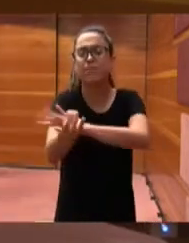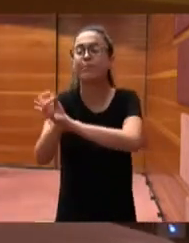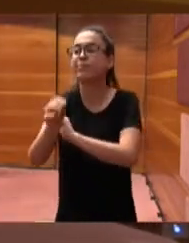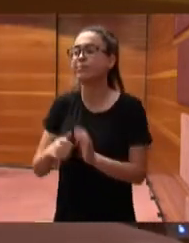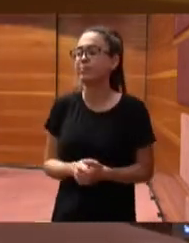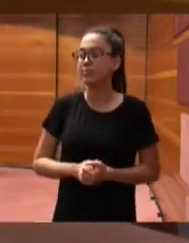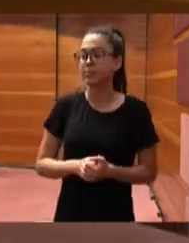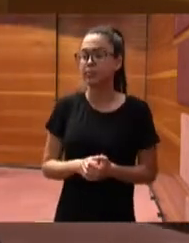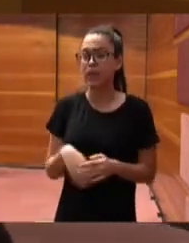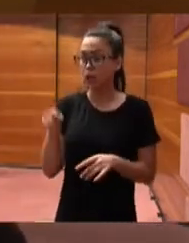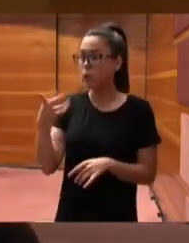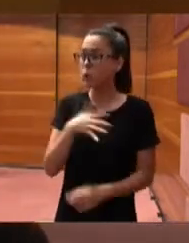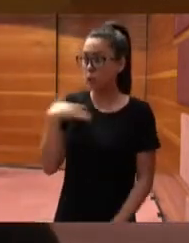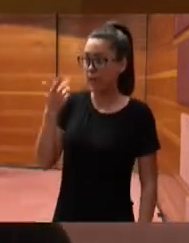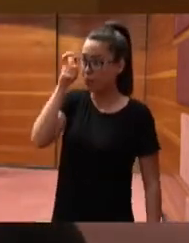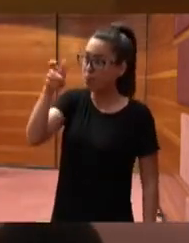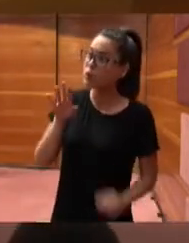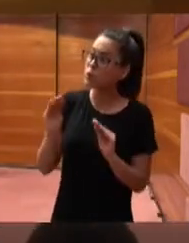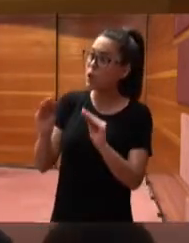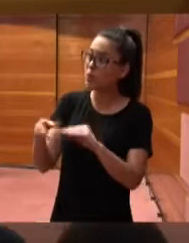Perdona, ¿tú quieres una cárcel en tu pueblo?